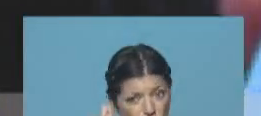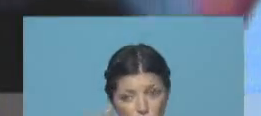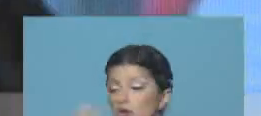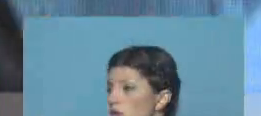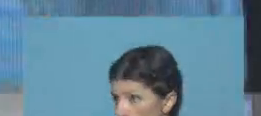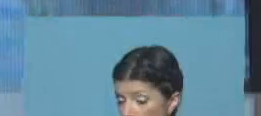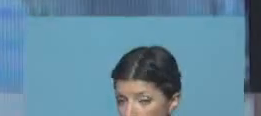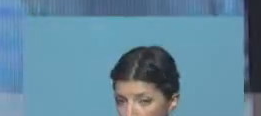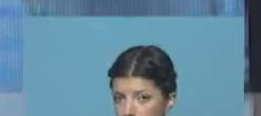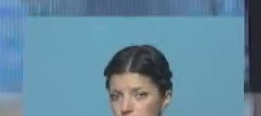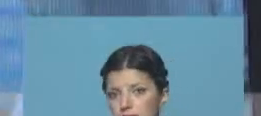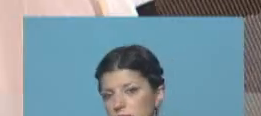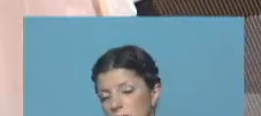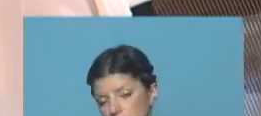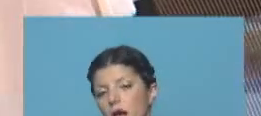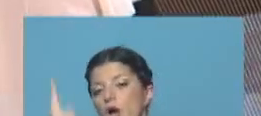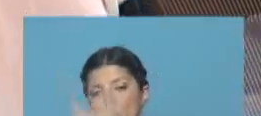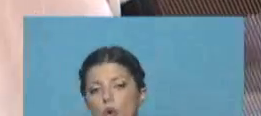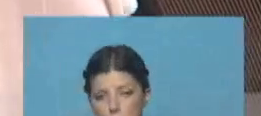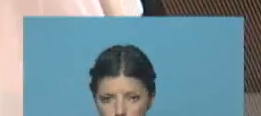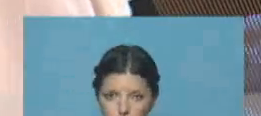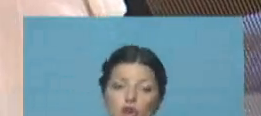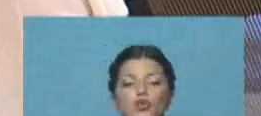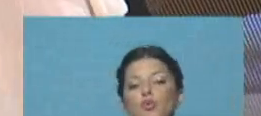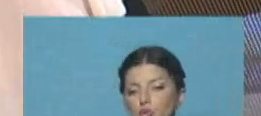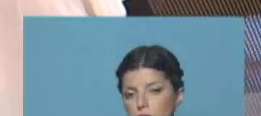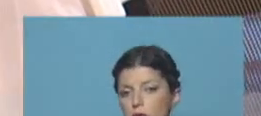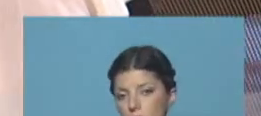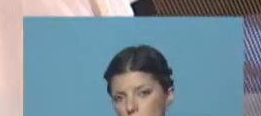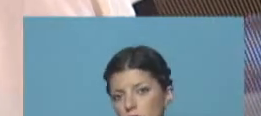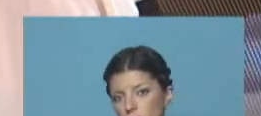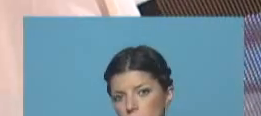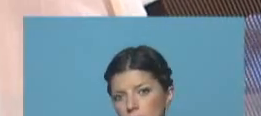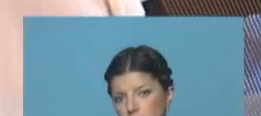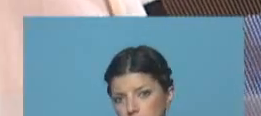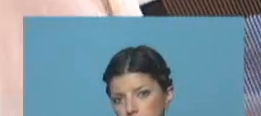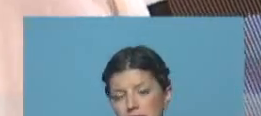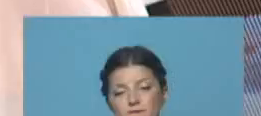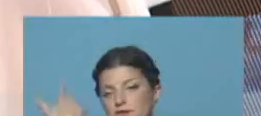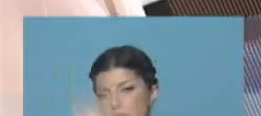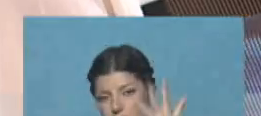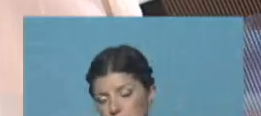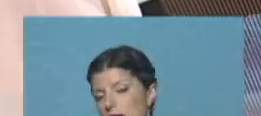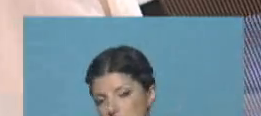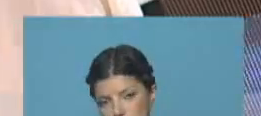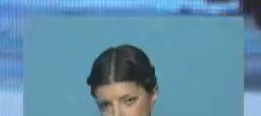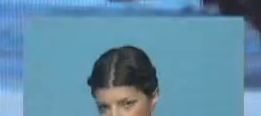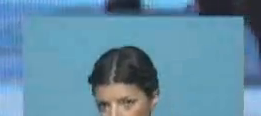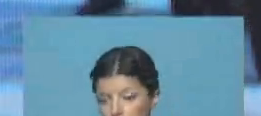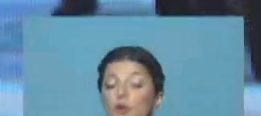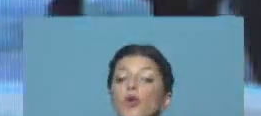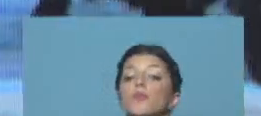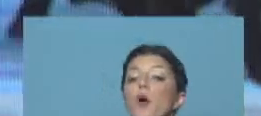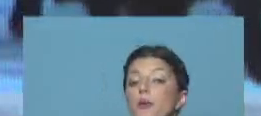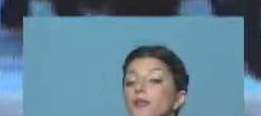No, de todos modos, no están iguales. Hay un gobierno y hay alguien que tiene el uso de la violencia física legítima. Sí. Hay una oposición